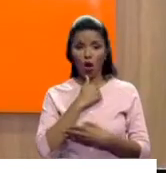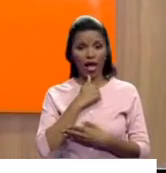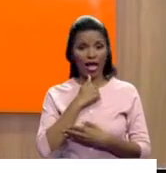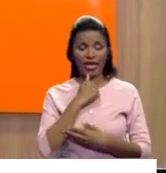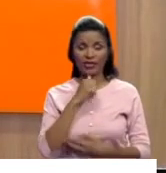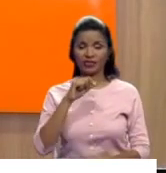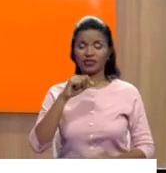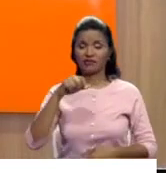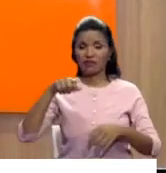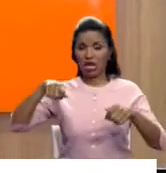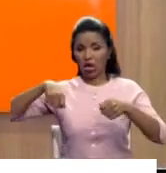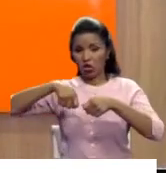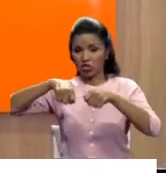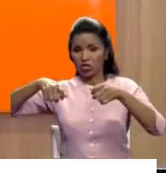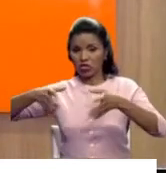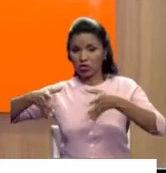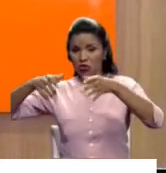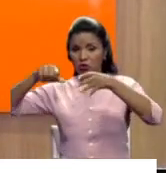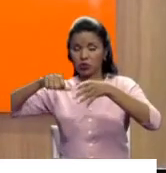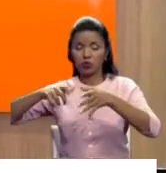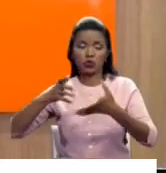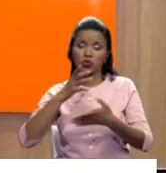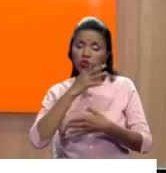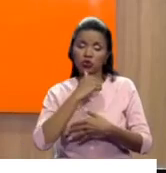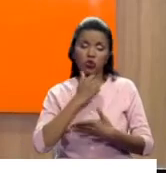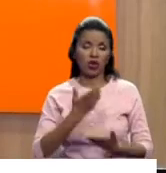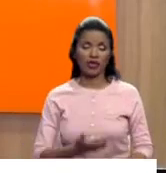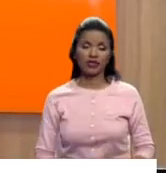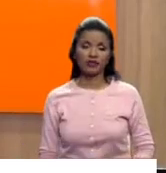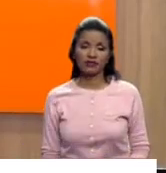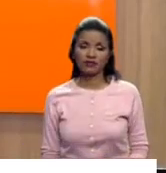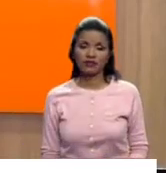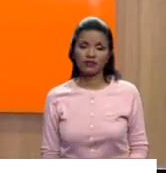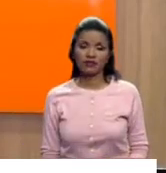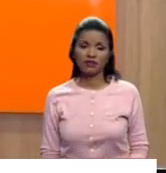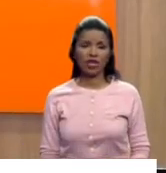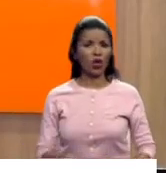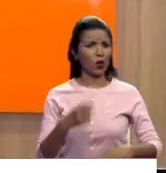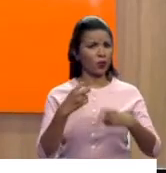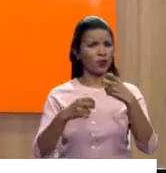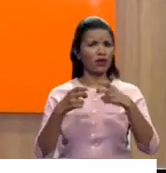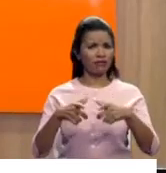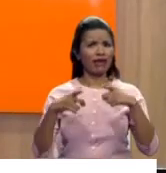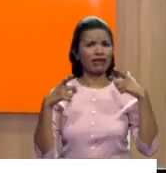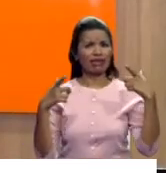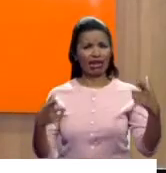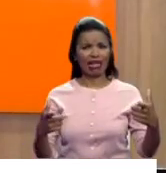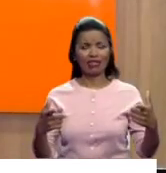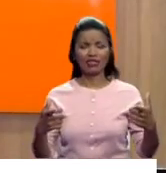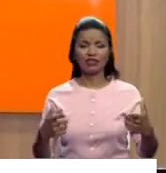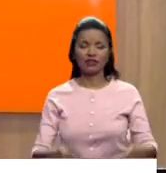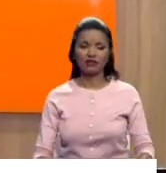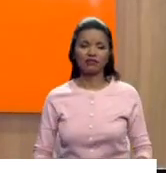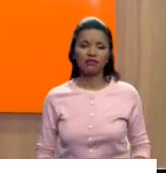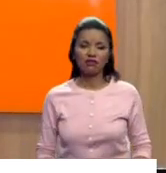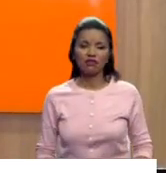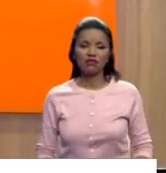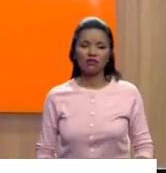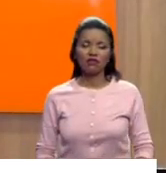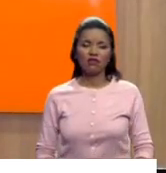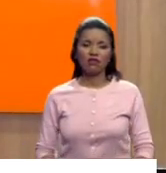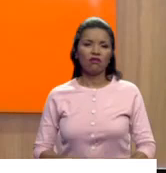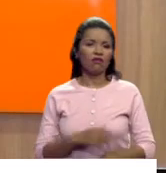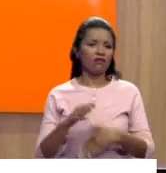gas para poder rellenar los tanques de 25 libras. Es una situación complicada y eso aplica a toda la